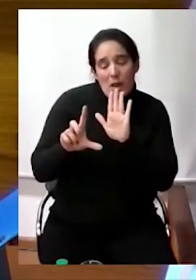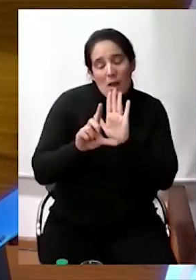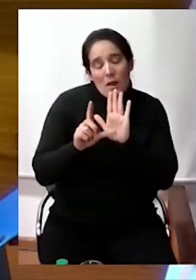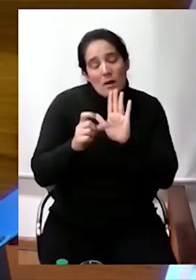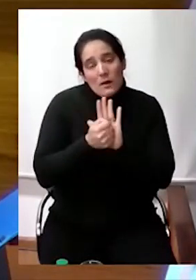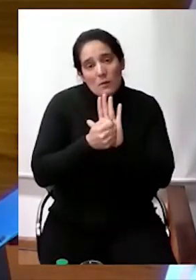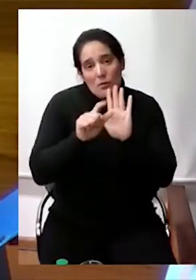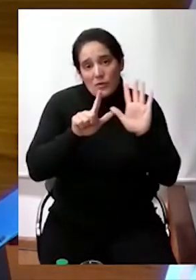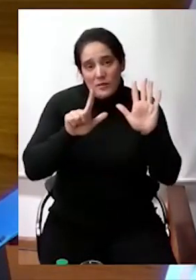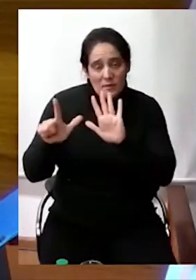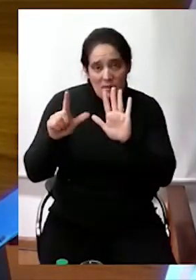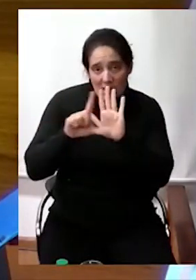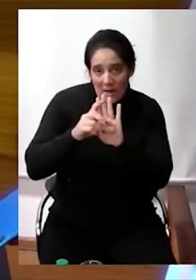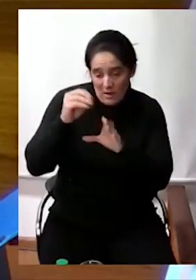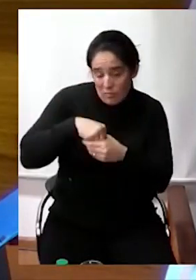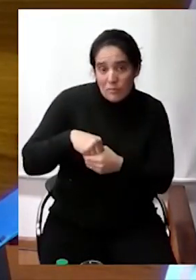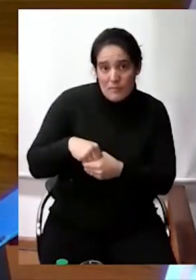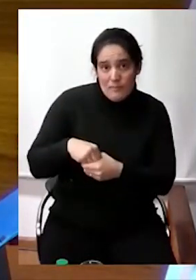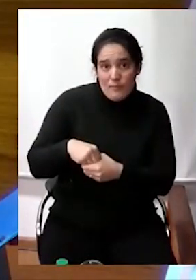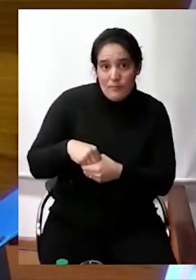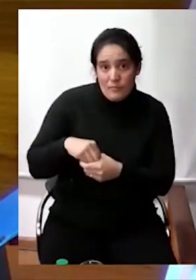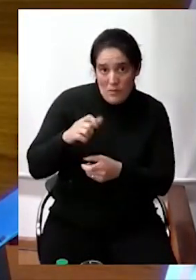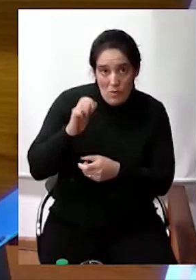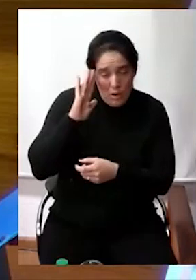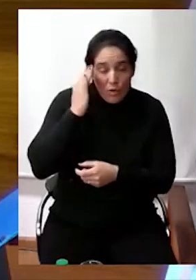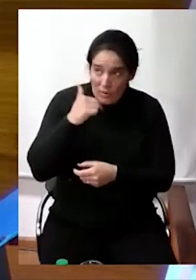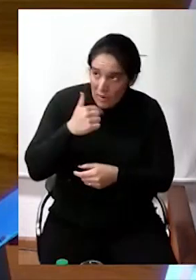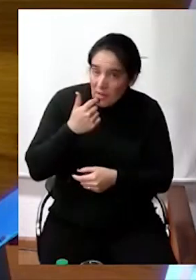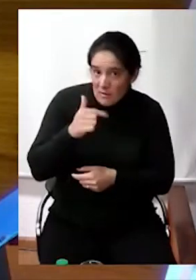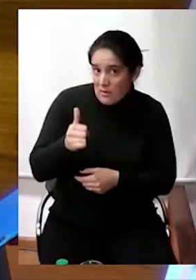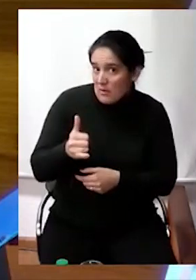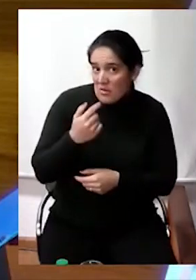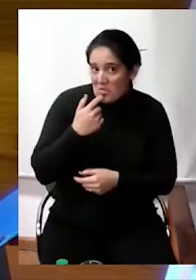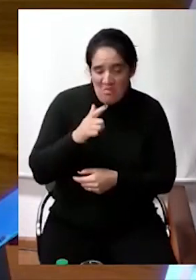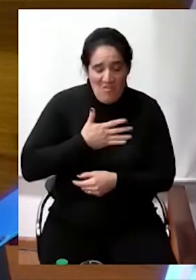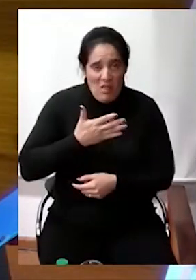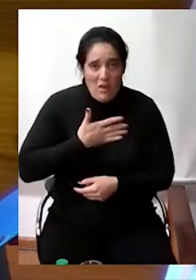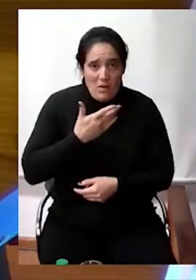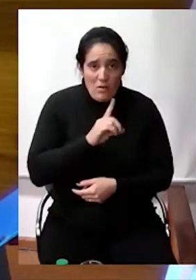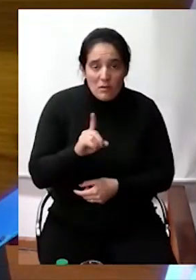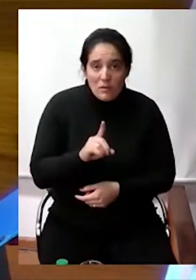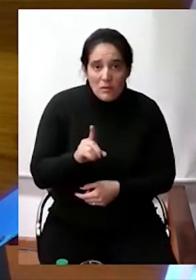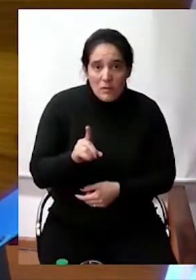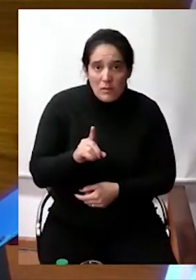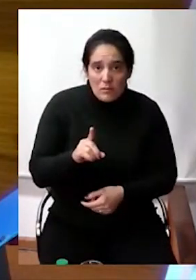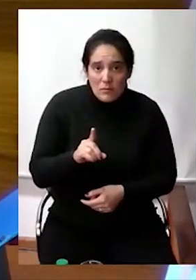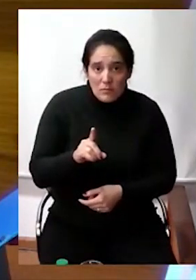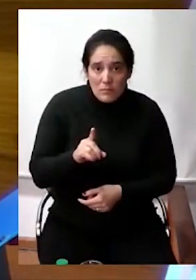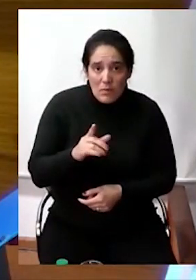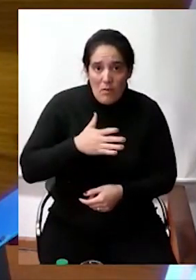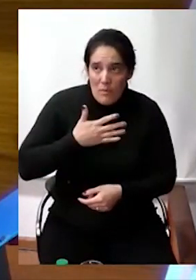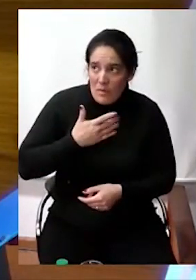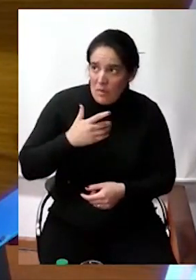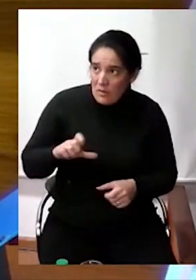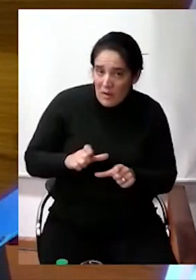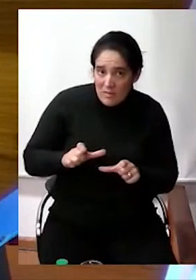ley que debería haberlo hecho y loa reconocer acá públicamente porque no tengo por qué defender la gestión del gobierno